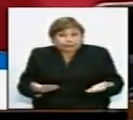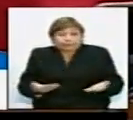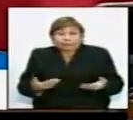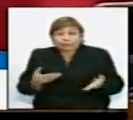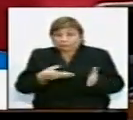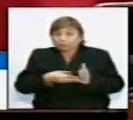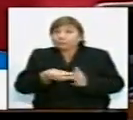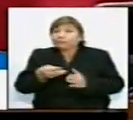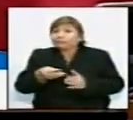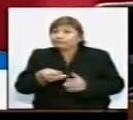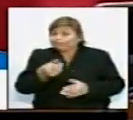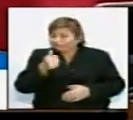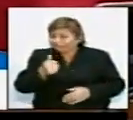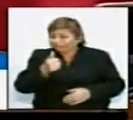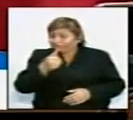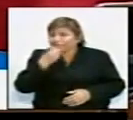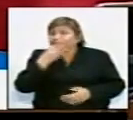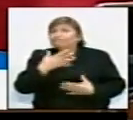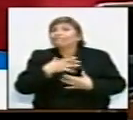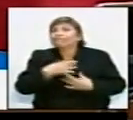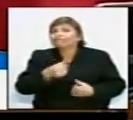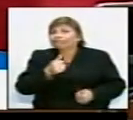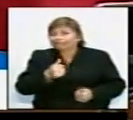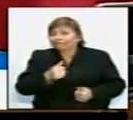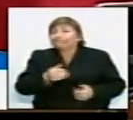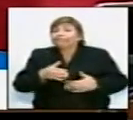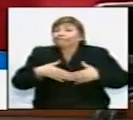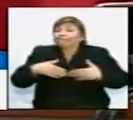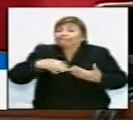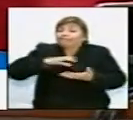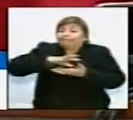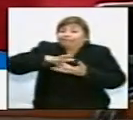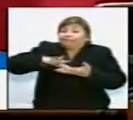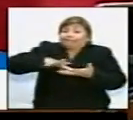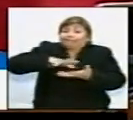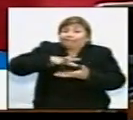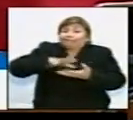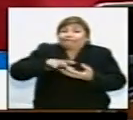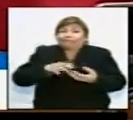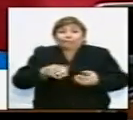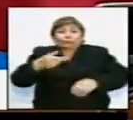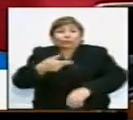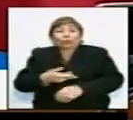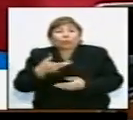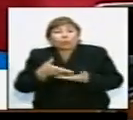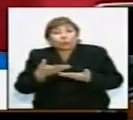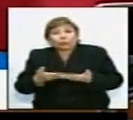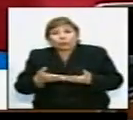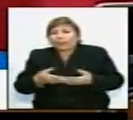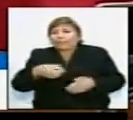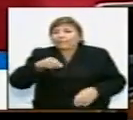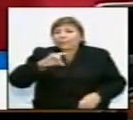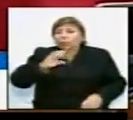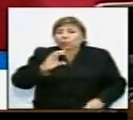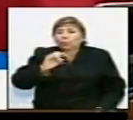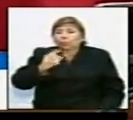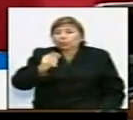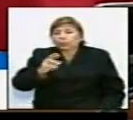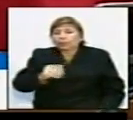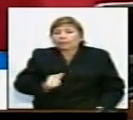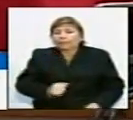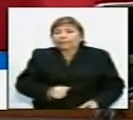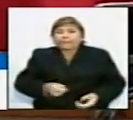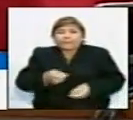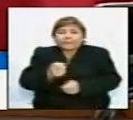modalidad muy interesante de gestión del territorio. Eso se puede mezclar también con el tema acuicultura, con el tema apicultura, con el